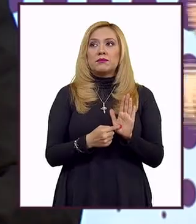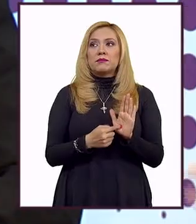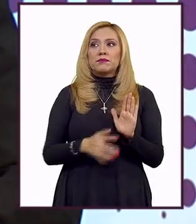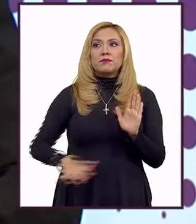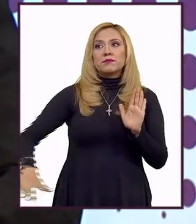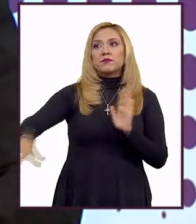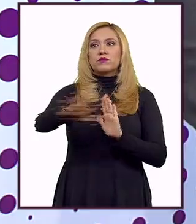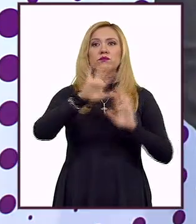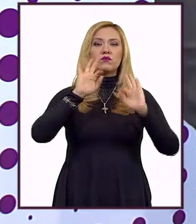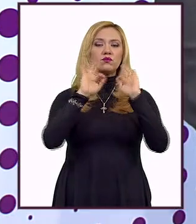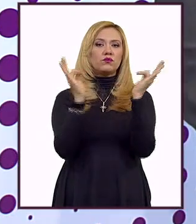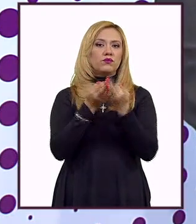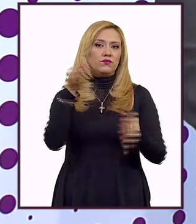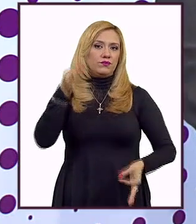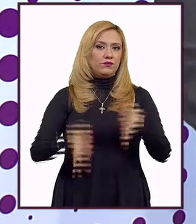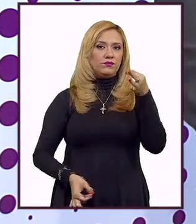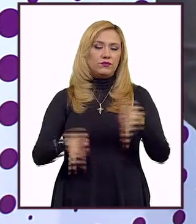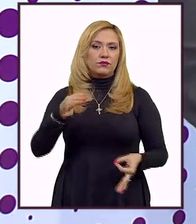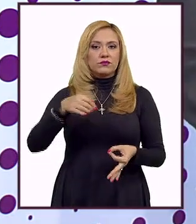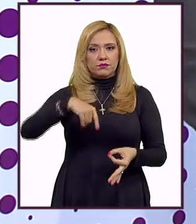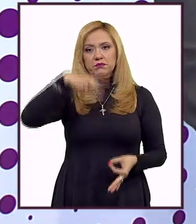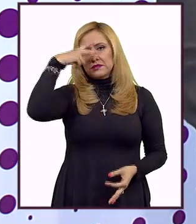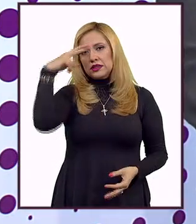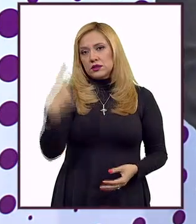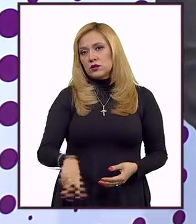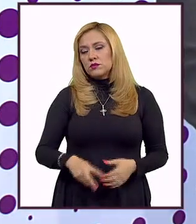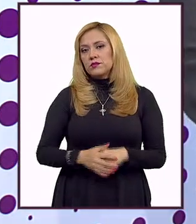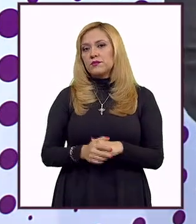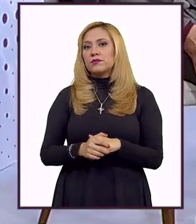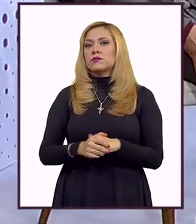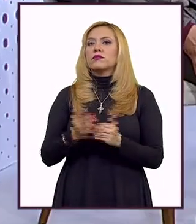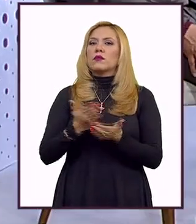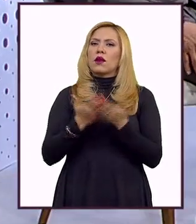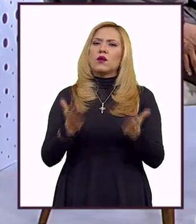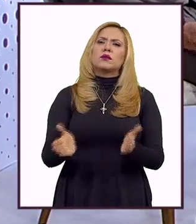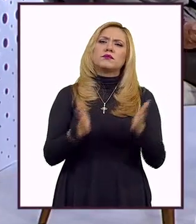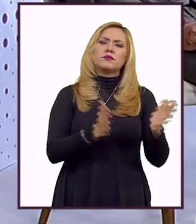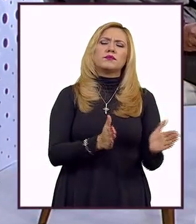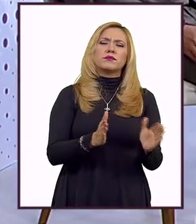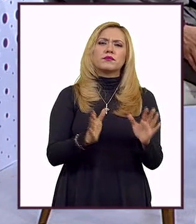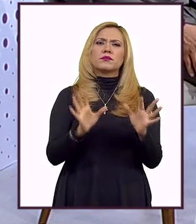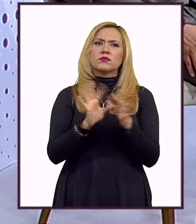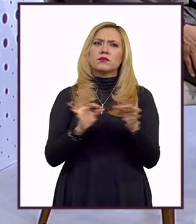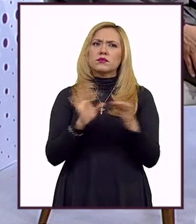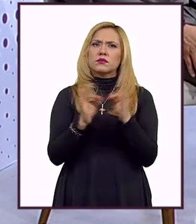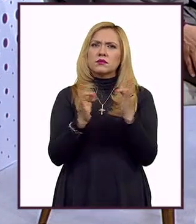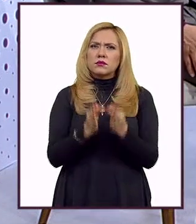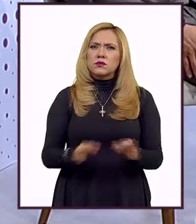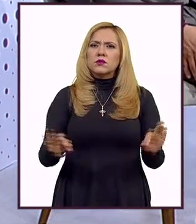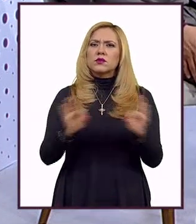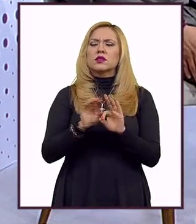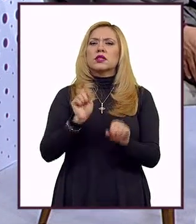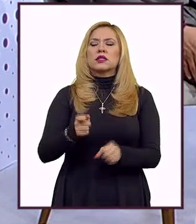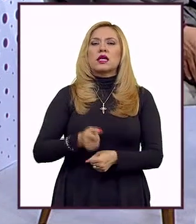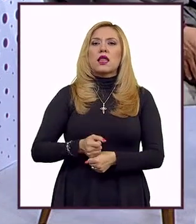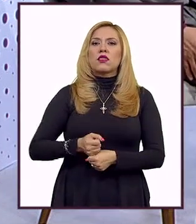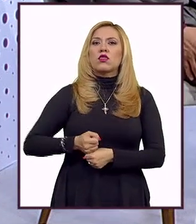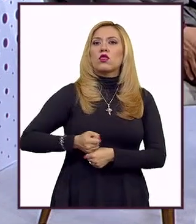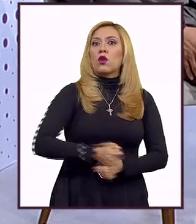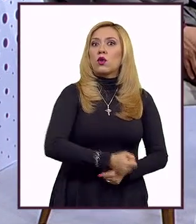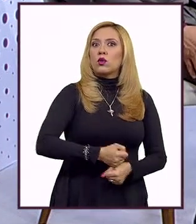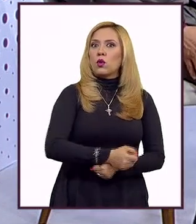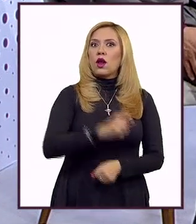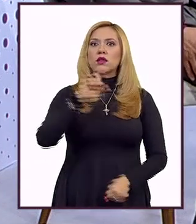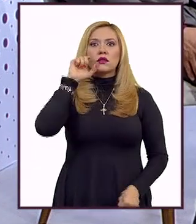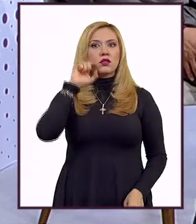el sistema jurídico mexicano. Claro. También un tema relevante cuando se habla de tortura es el tema de la tortura sexual. José